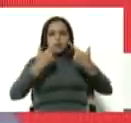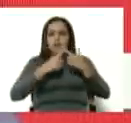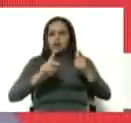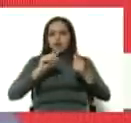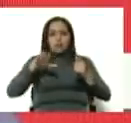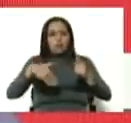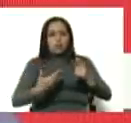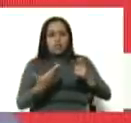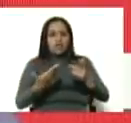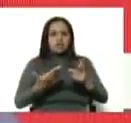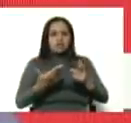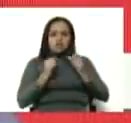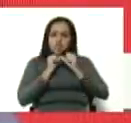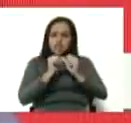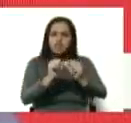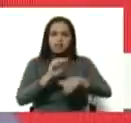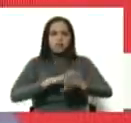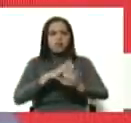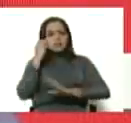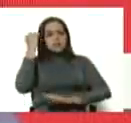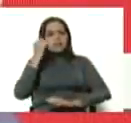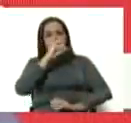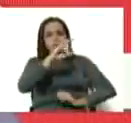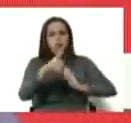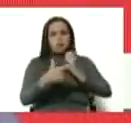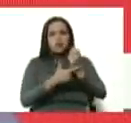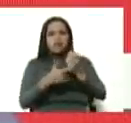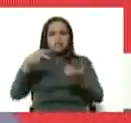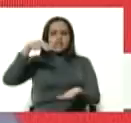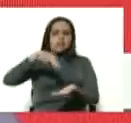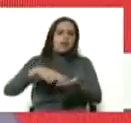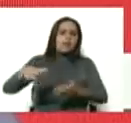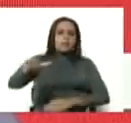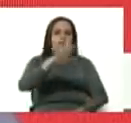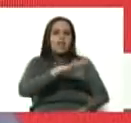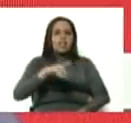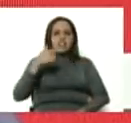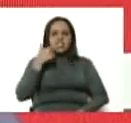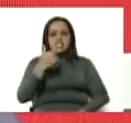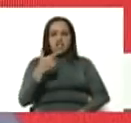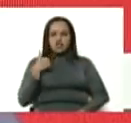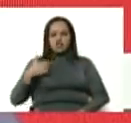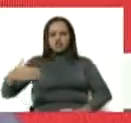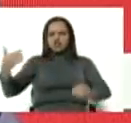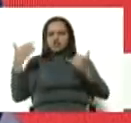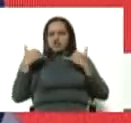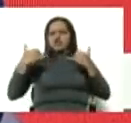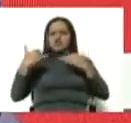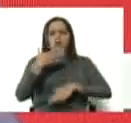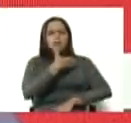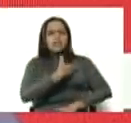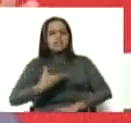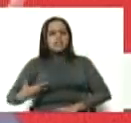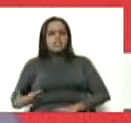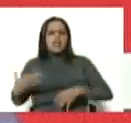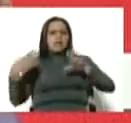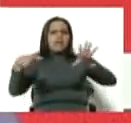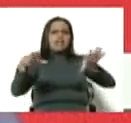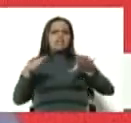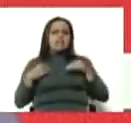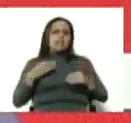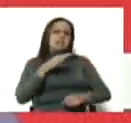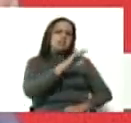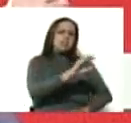porque ellos pensaban que el señor Guaidó se paraba en una plaza, decía: yo soy presidente, me reconocen